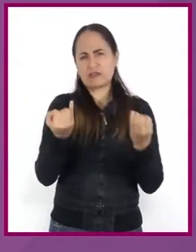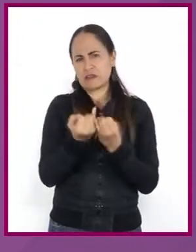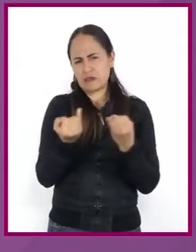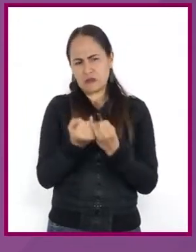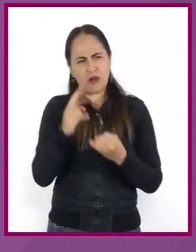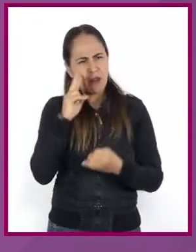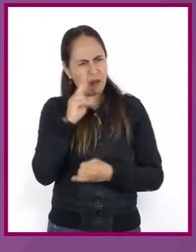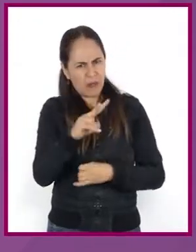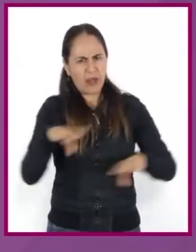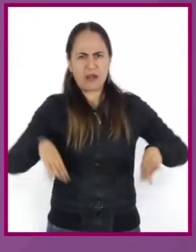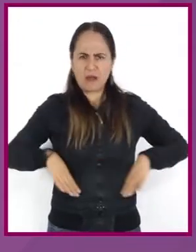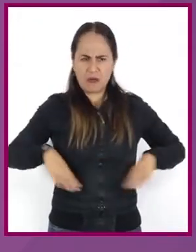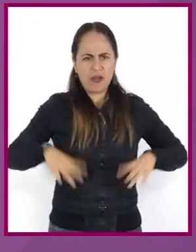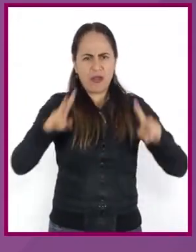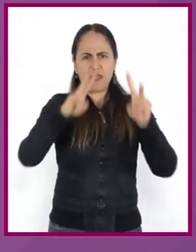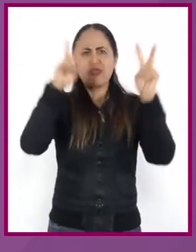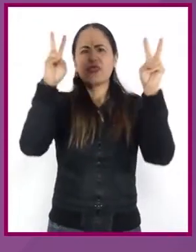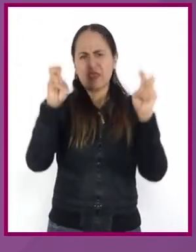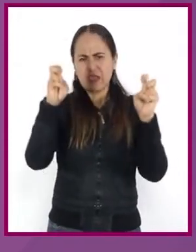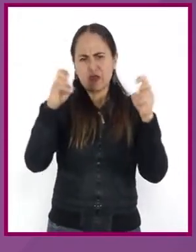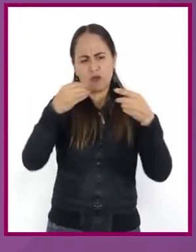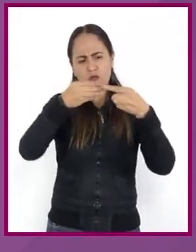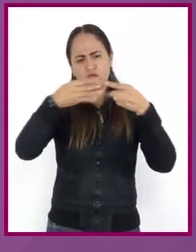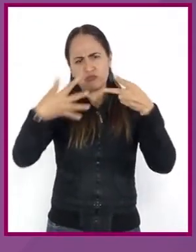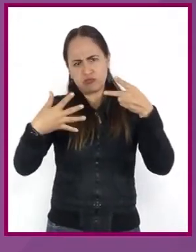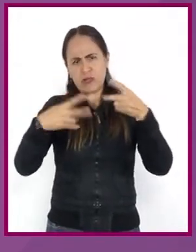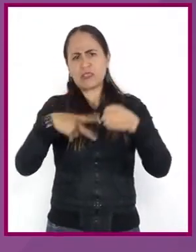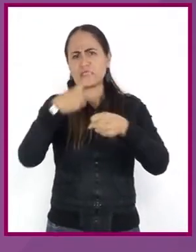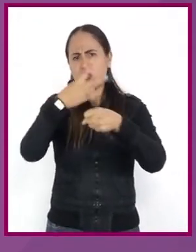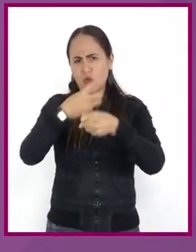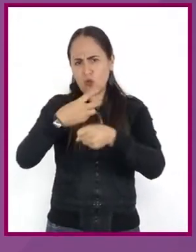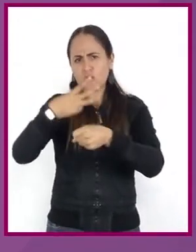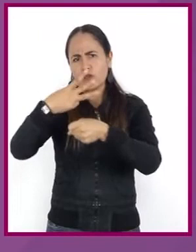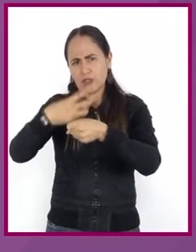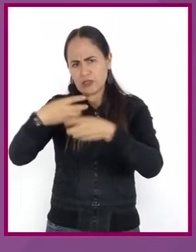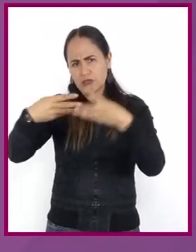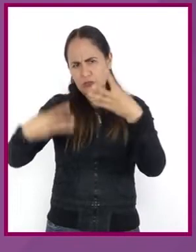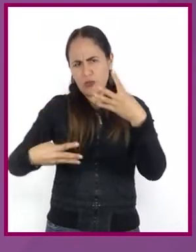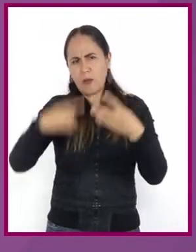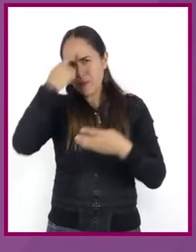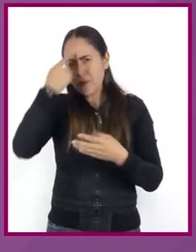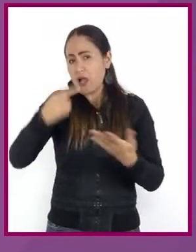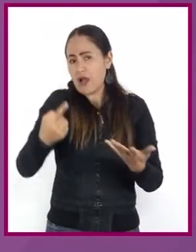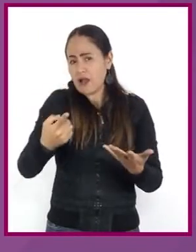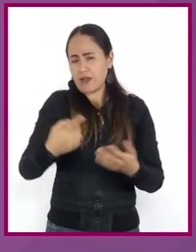son título o subtítulos para comprender cuál es su función.